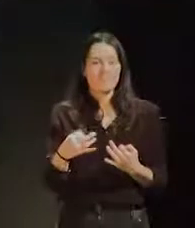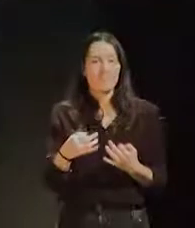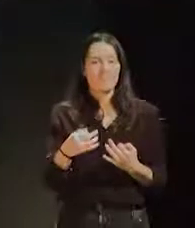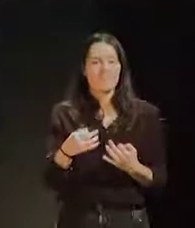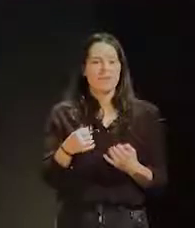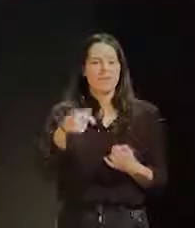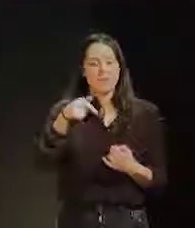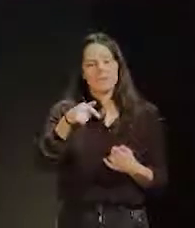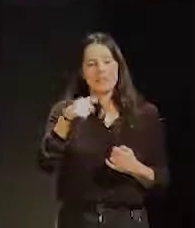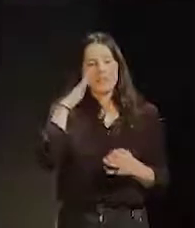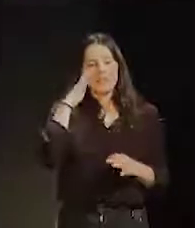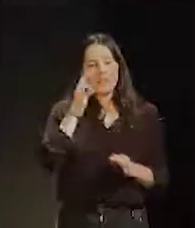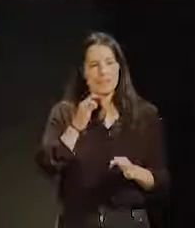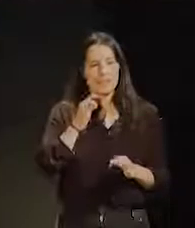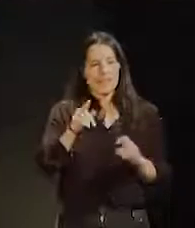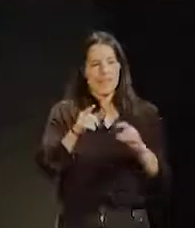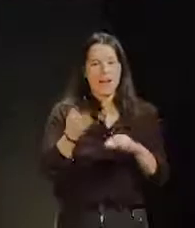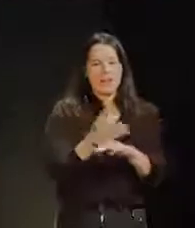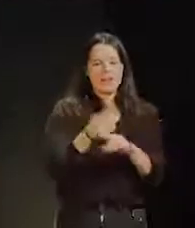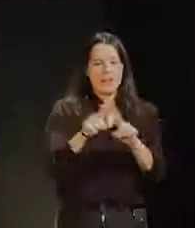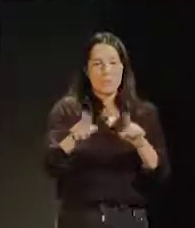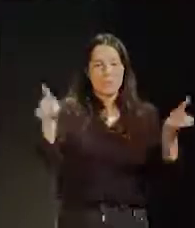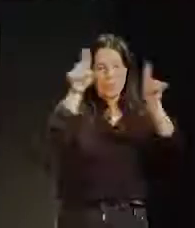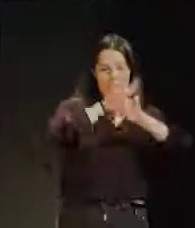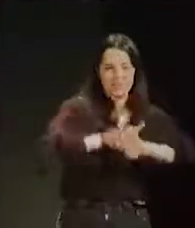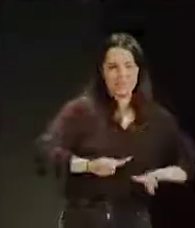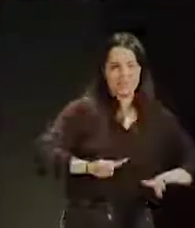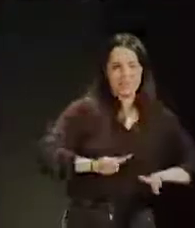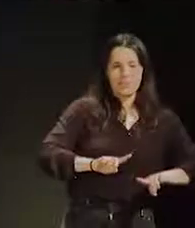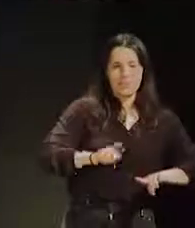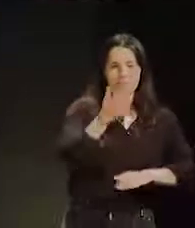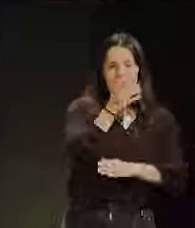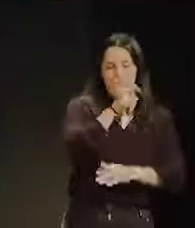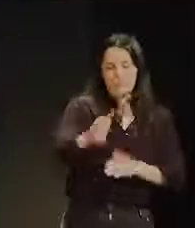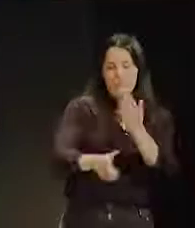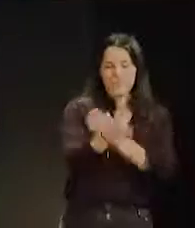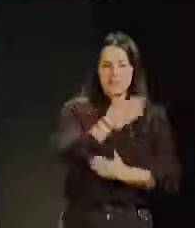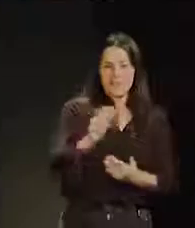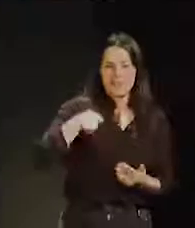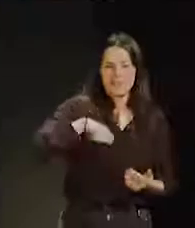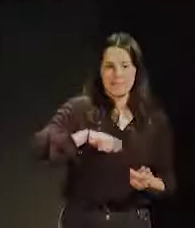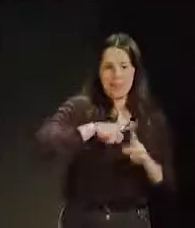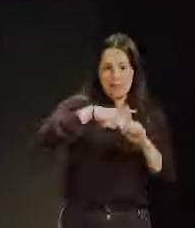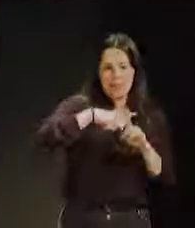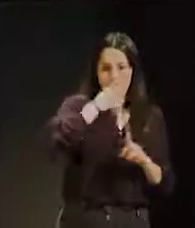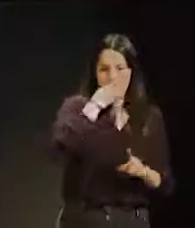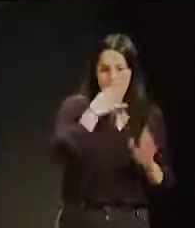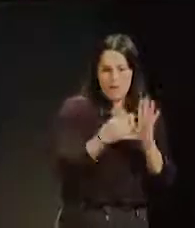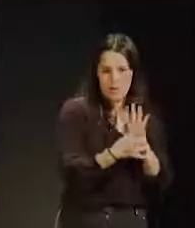realidad como subterránea de personas con discapacidad profesional con un nivel muy bueno.